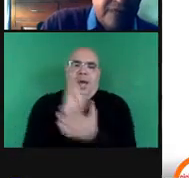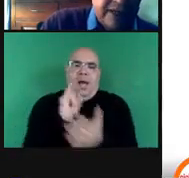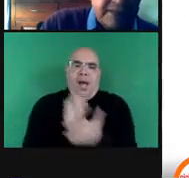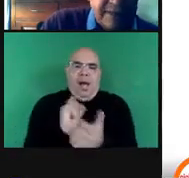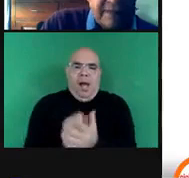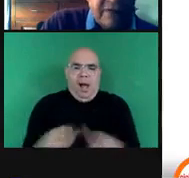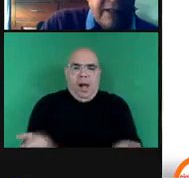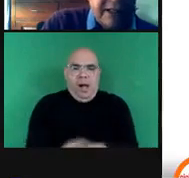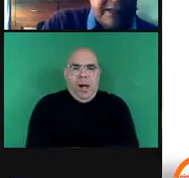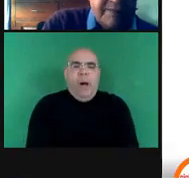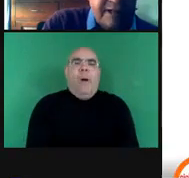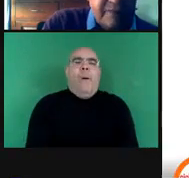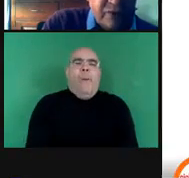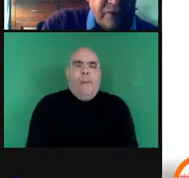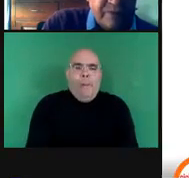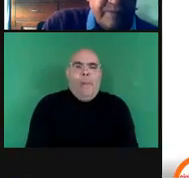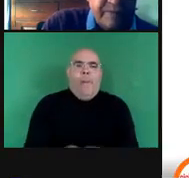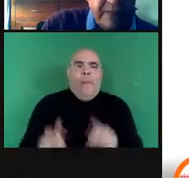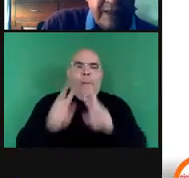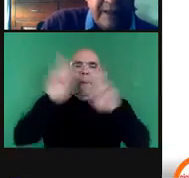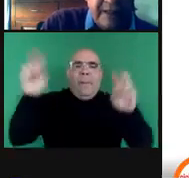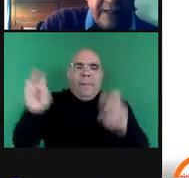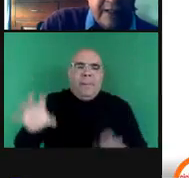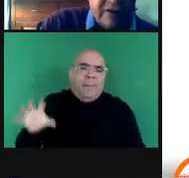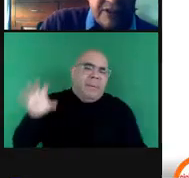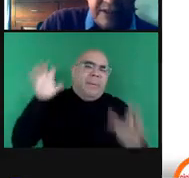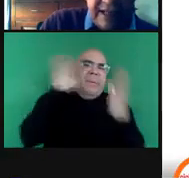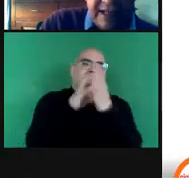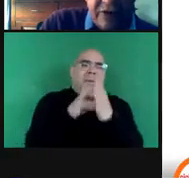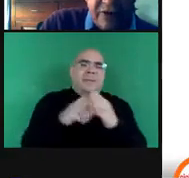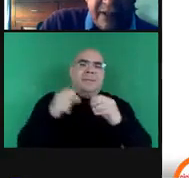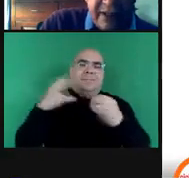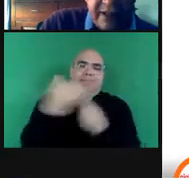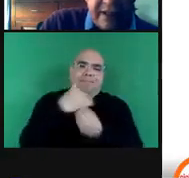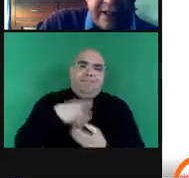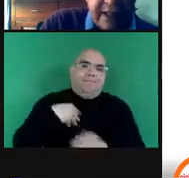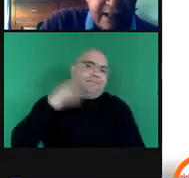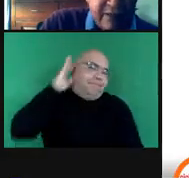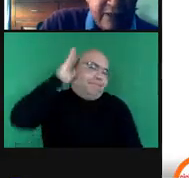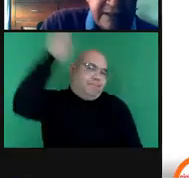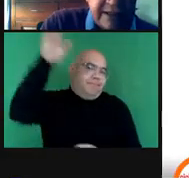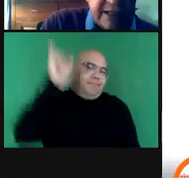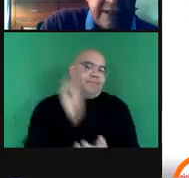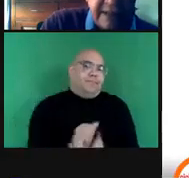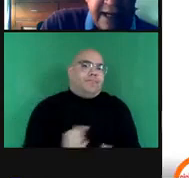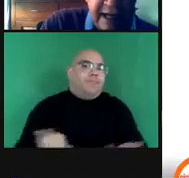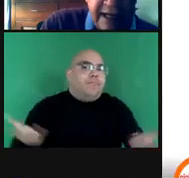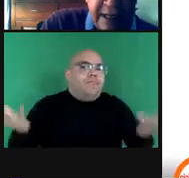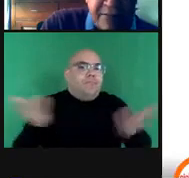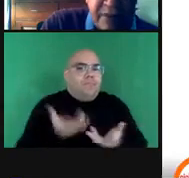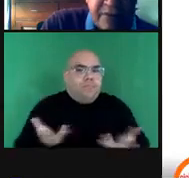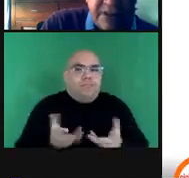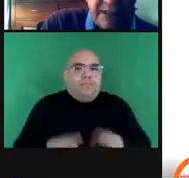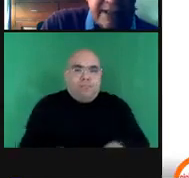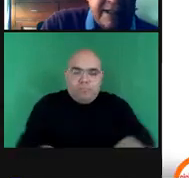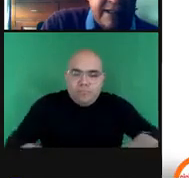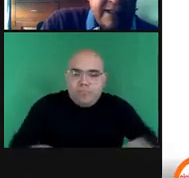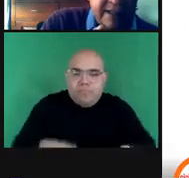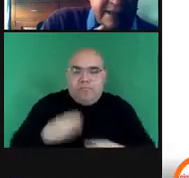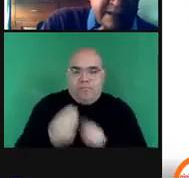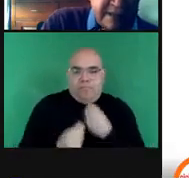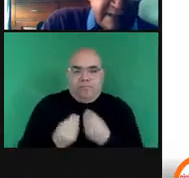esos bienes patrimoniales para el futuro. Entonces, ¿en dónde y en qué lugar se realiza? Ahí podemos